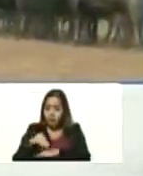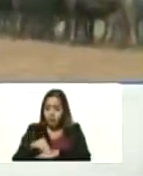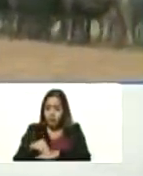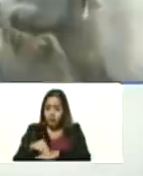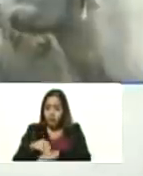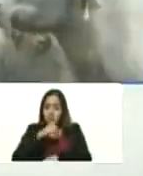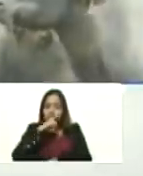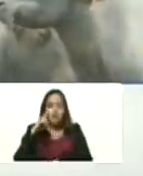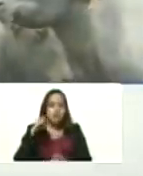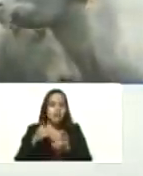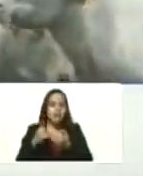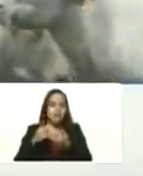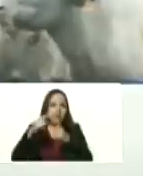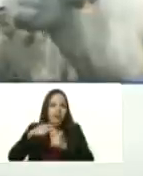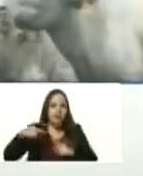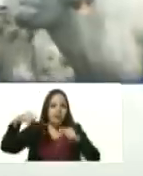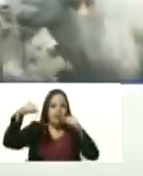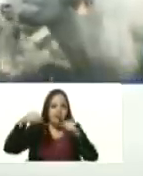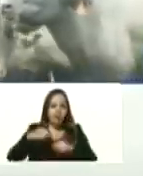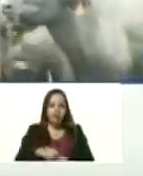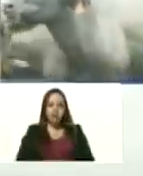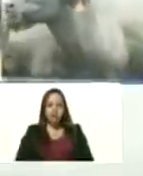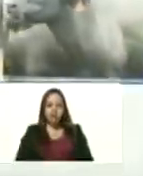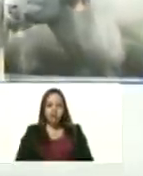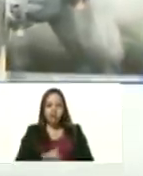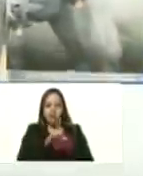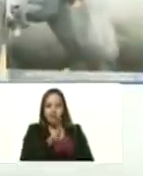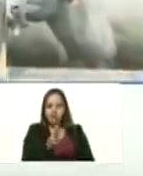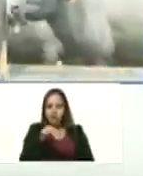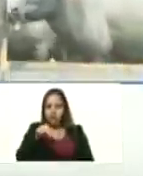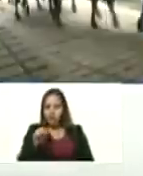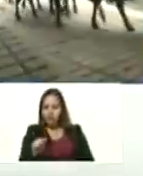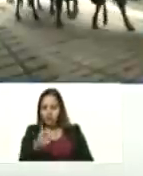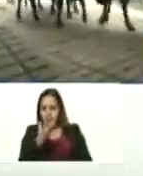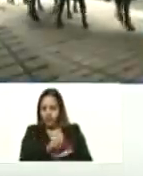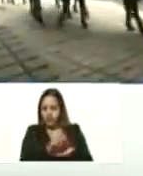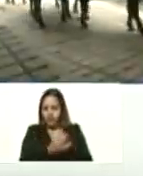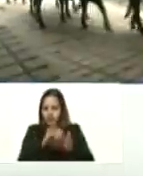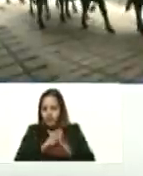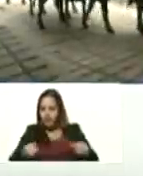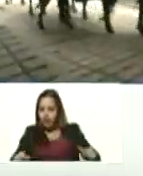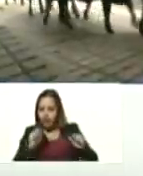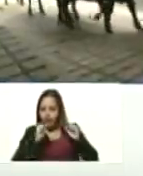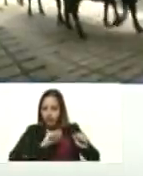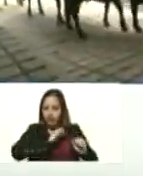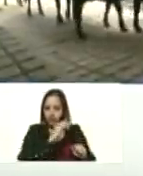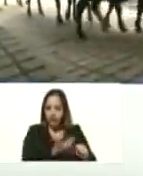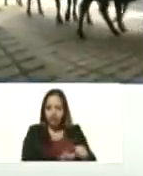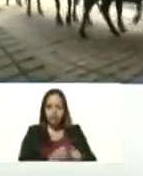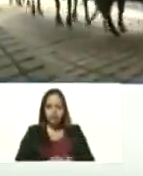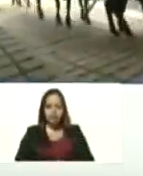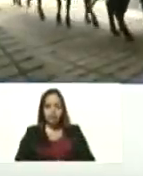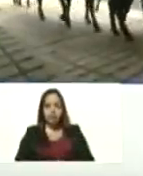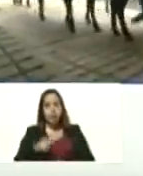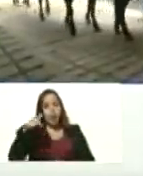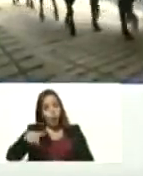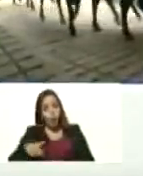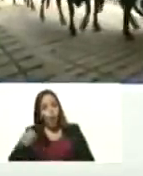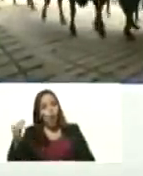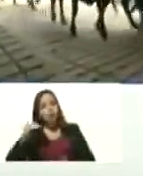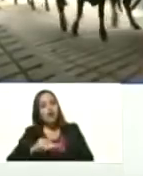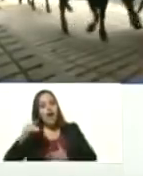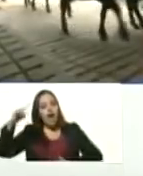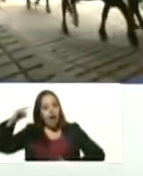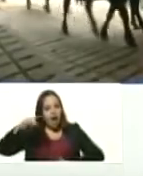luna luna lunera luna de moradas tierra guerrera hoy llegó un